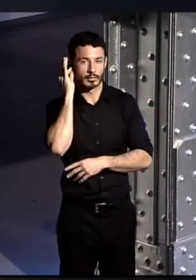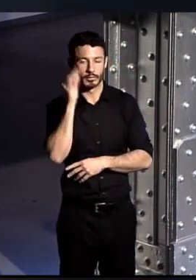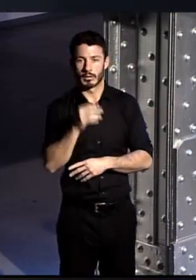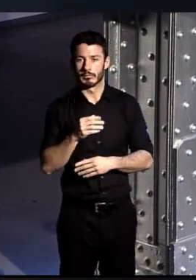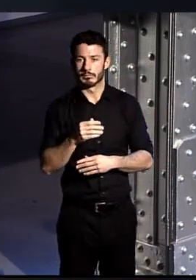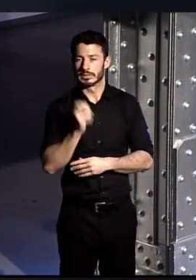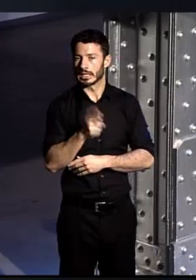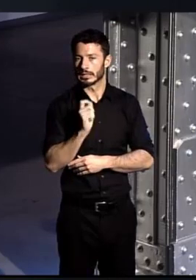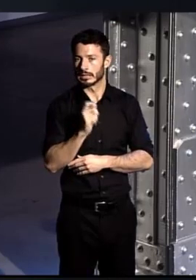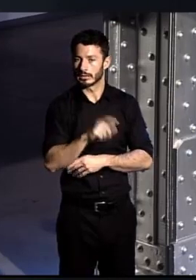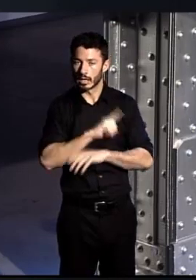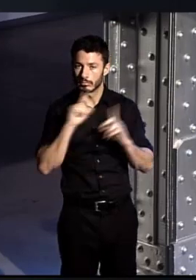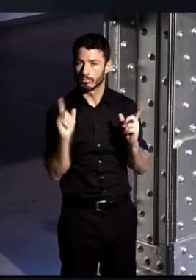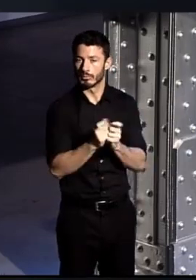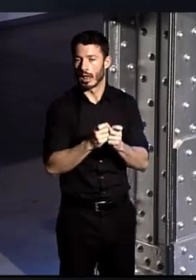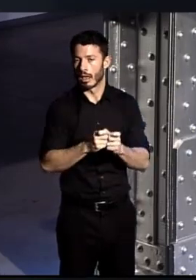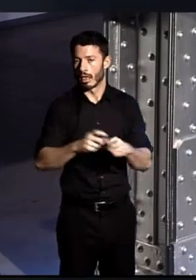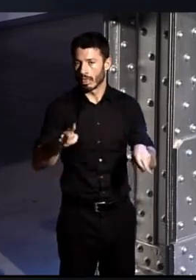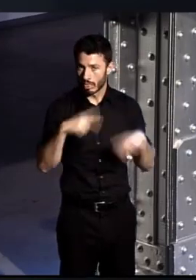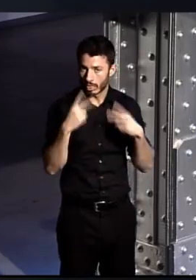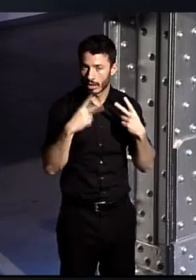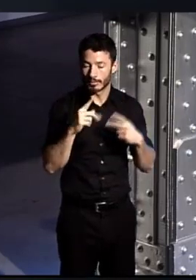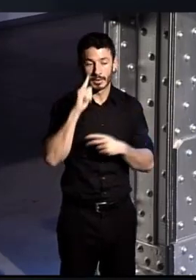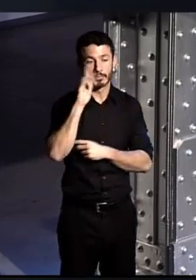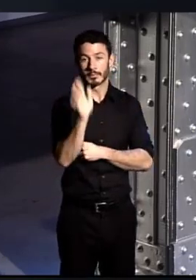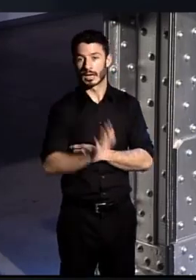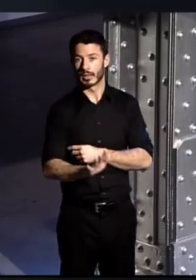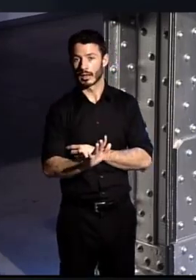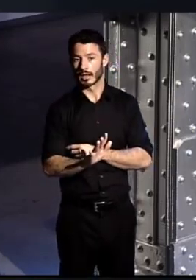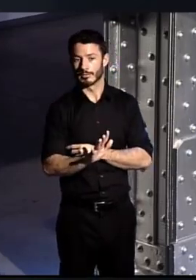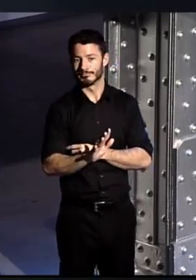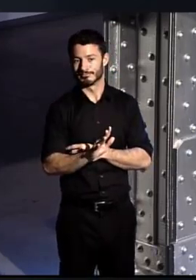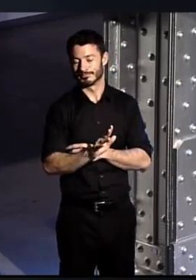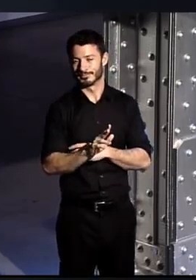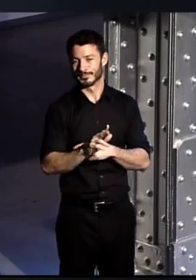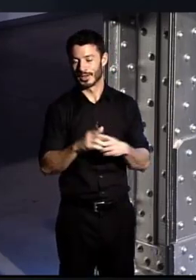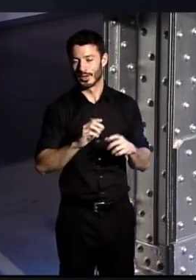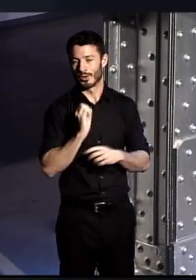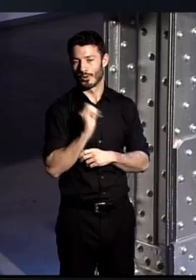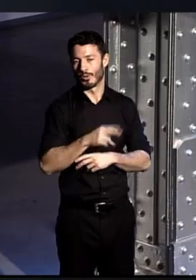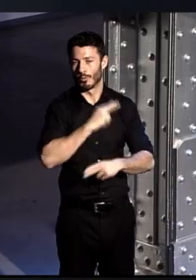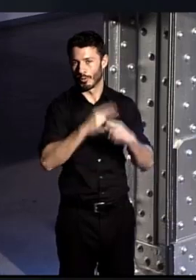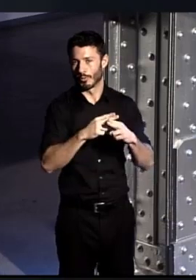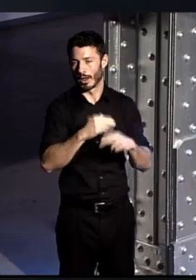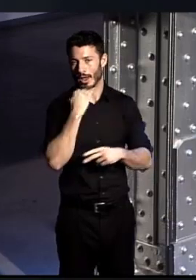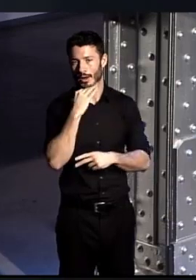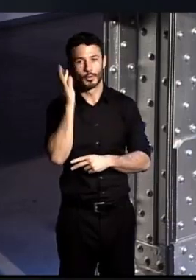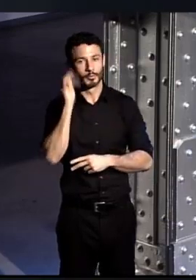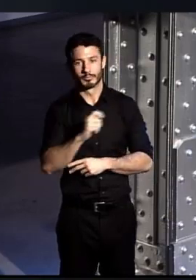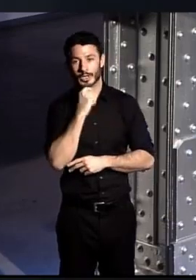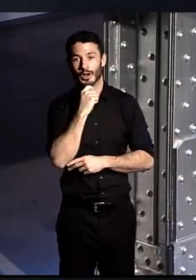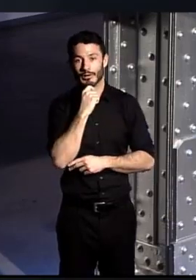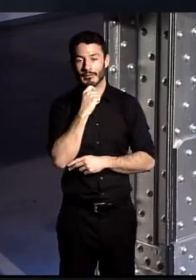periódicamente, y aunque parezca que es un título misógino, resulta que todos